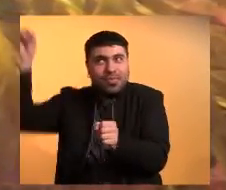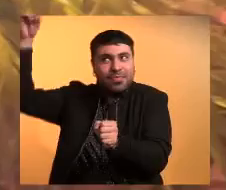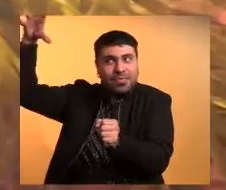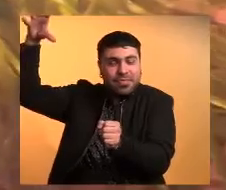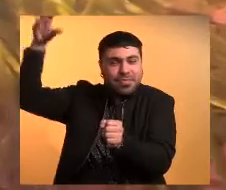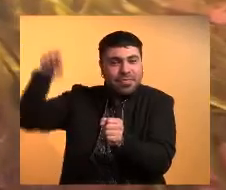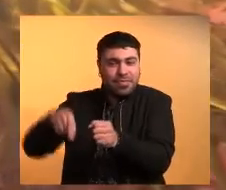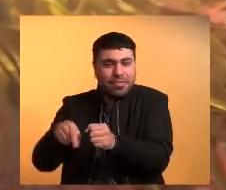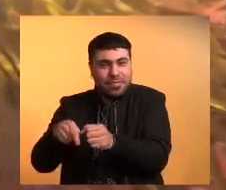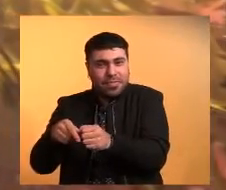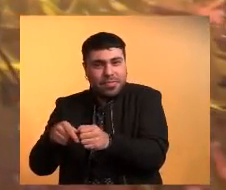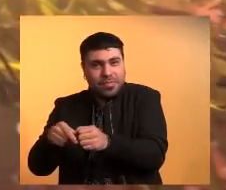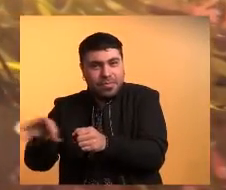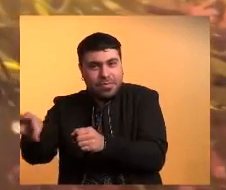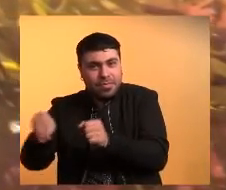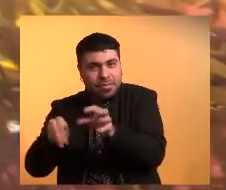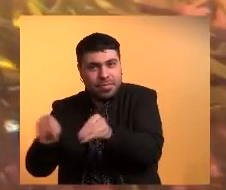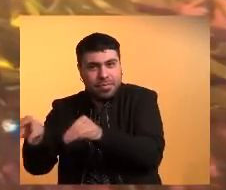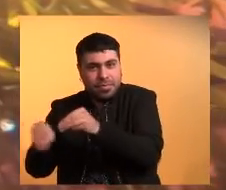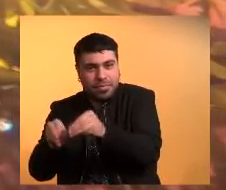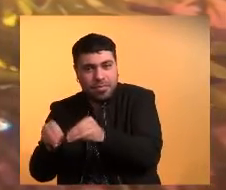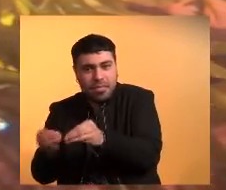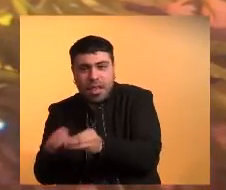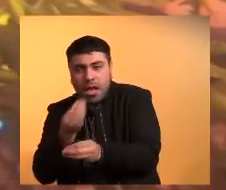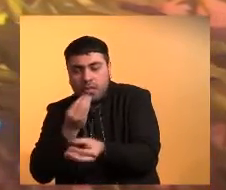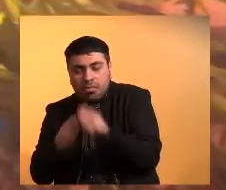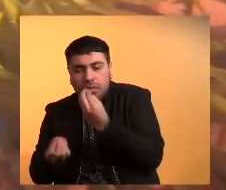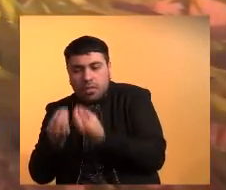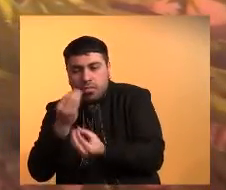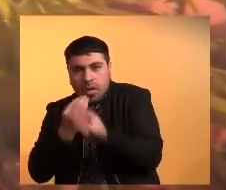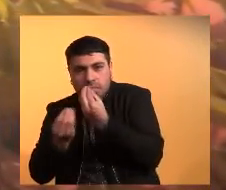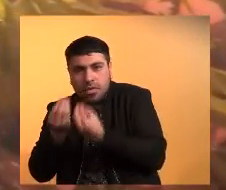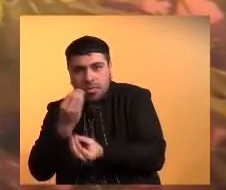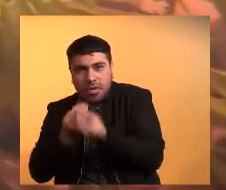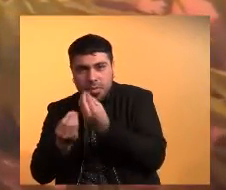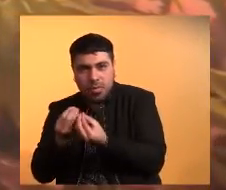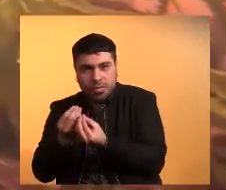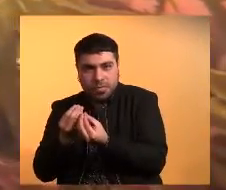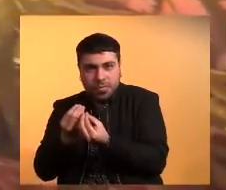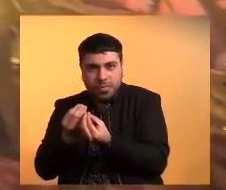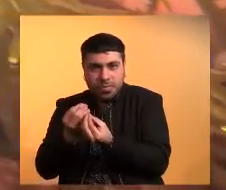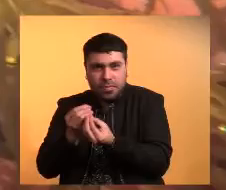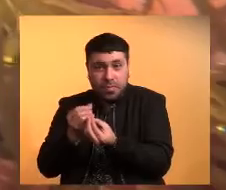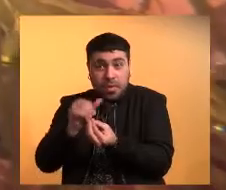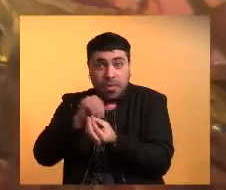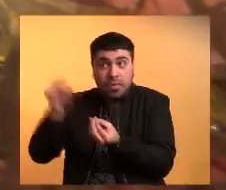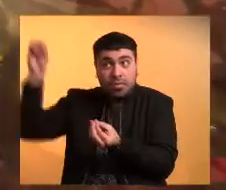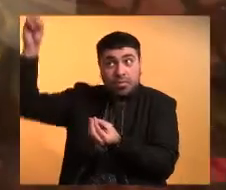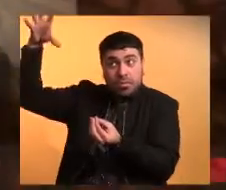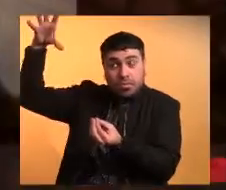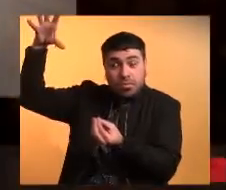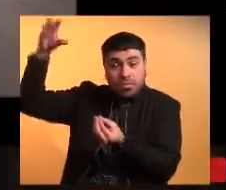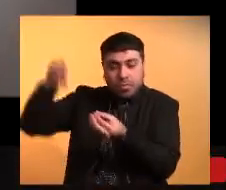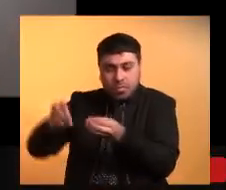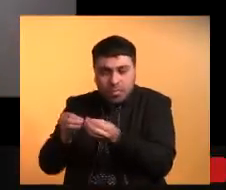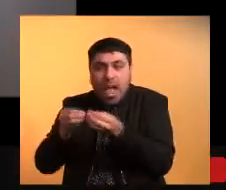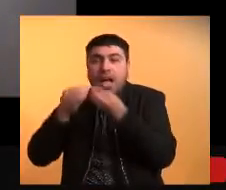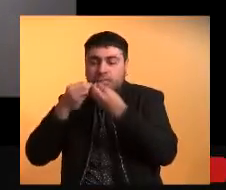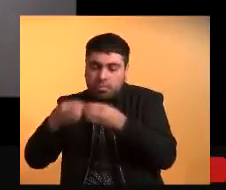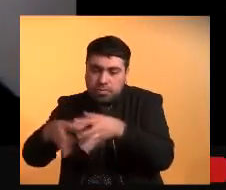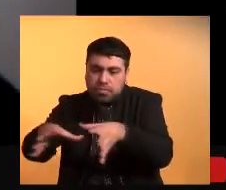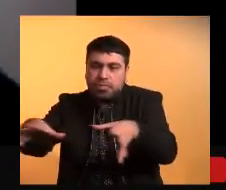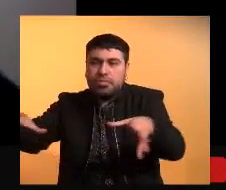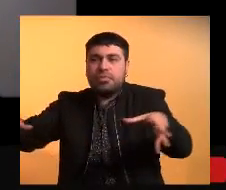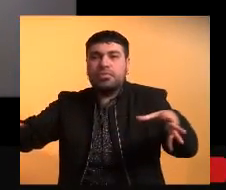y ya cuando aparecen nuevamente los rayos del sol, dejan de lado esa comida de reserva, ese alimento de